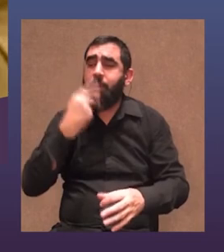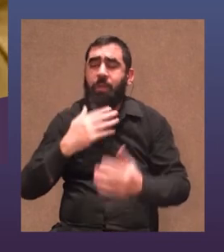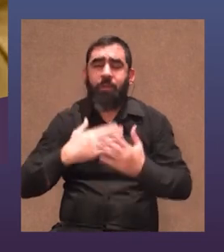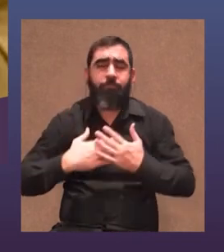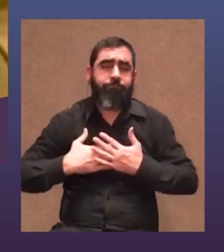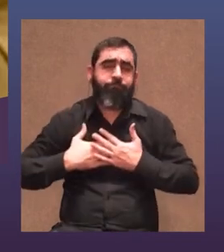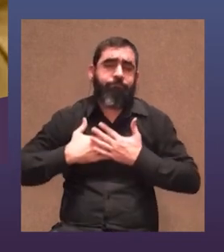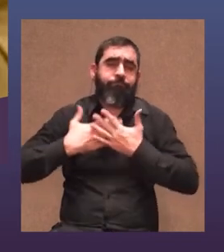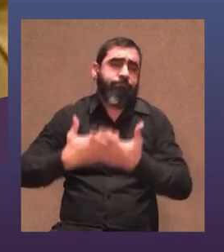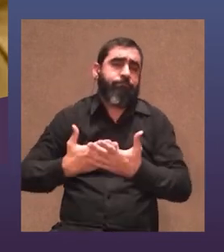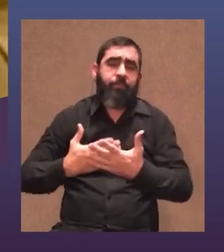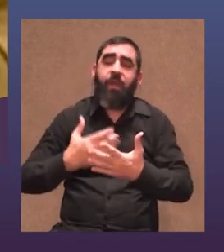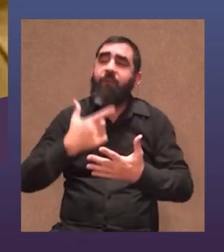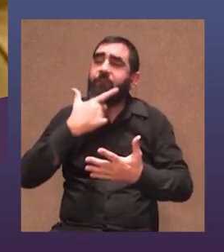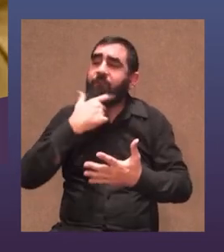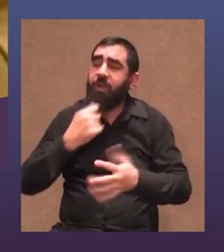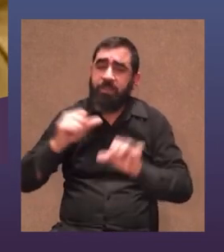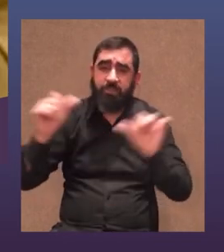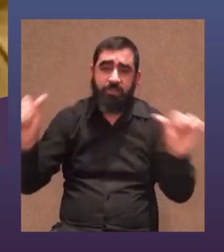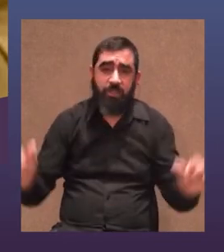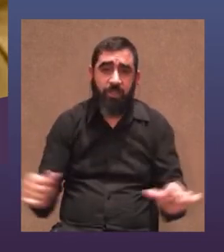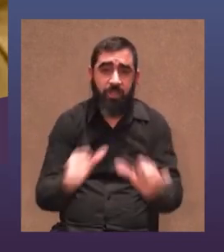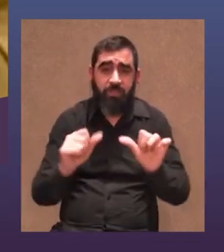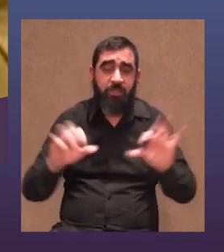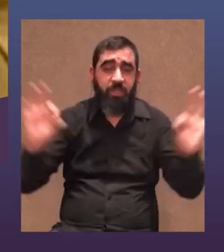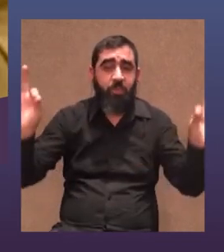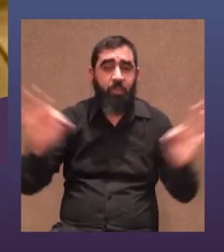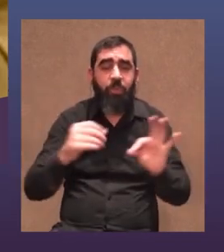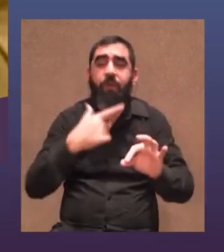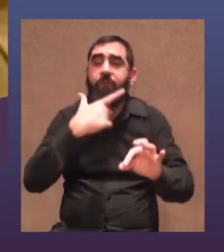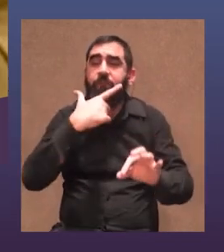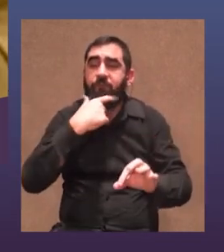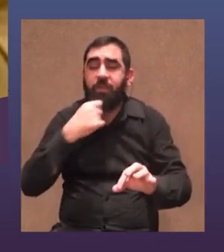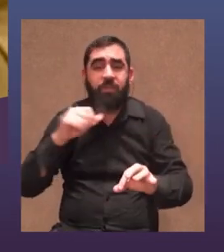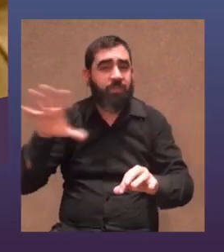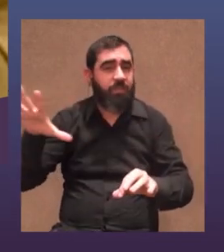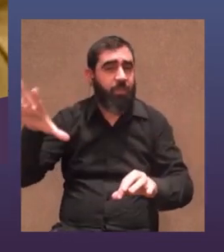romántico, fácil de ejecutar, fácil de escuchar.